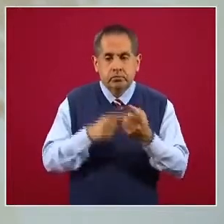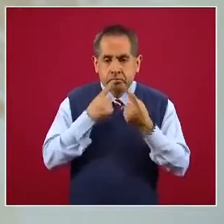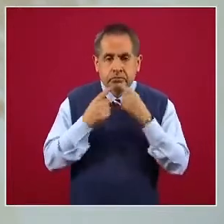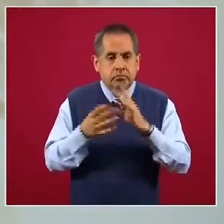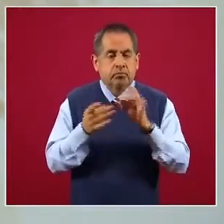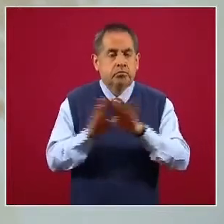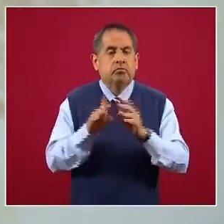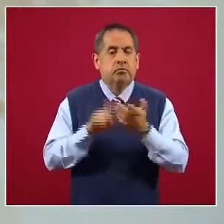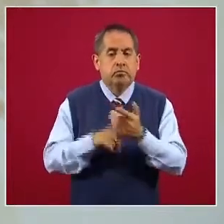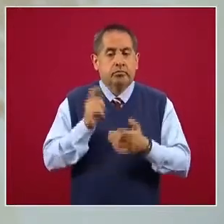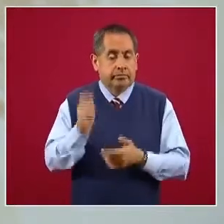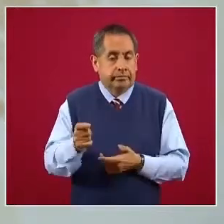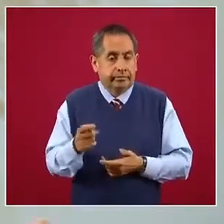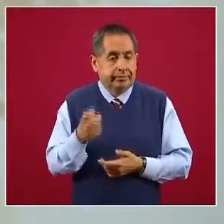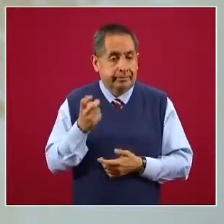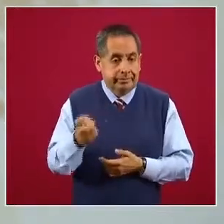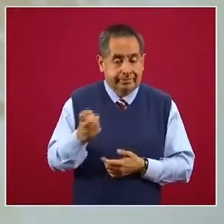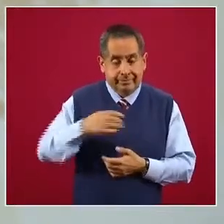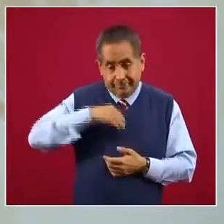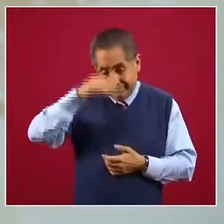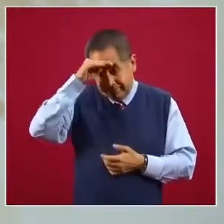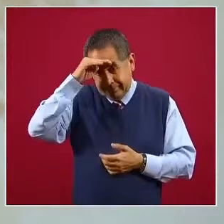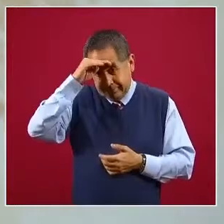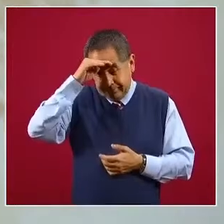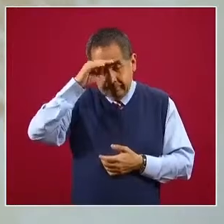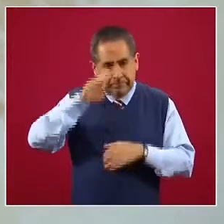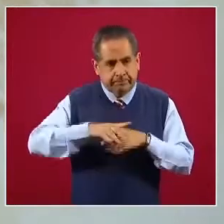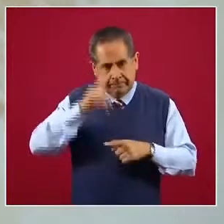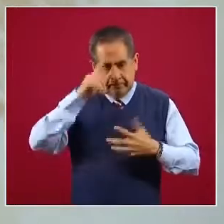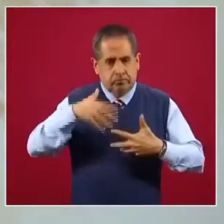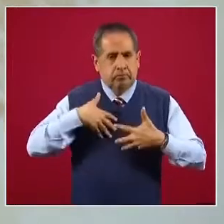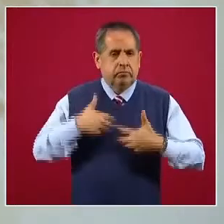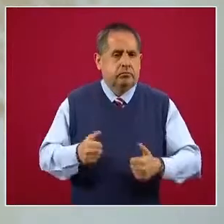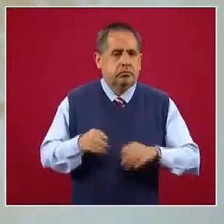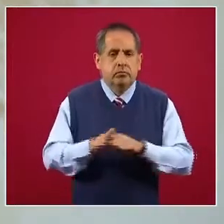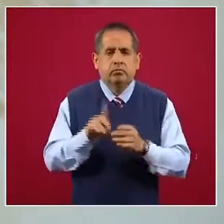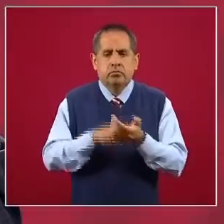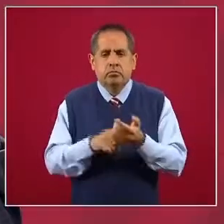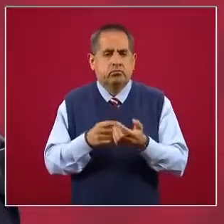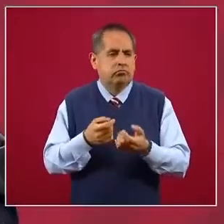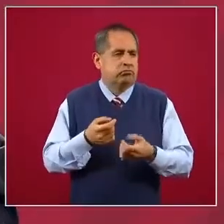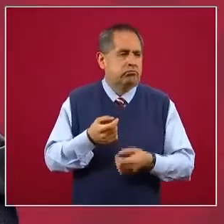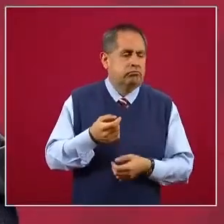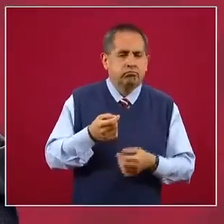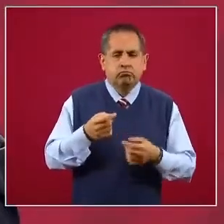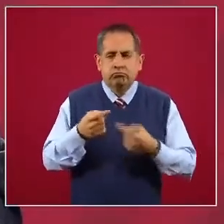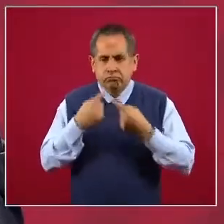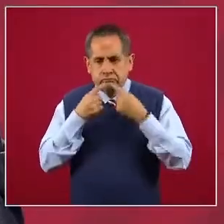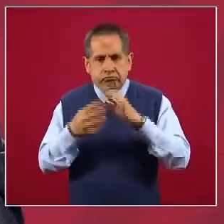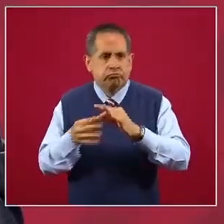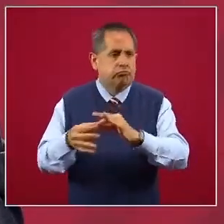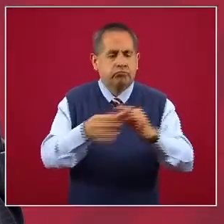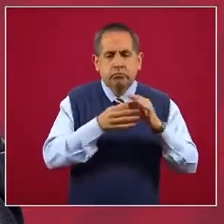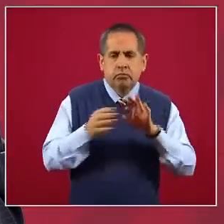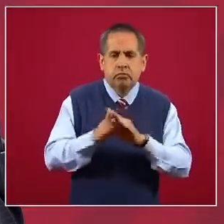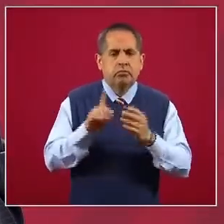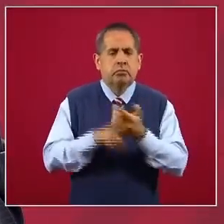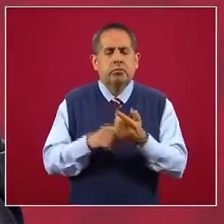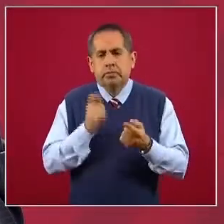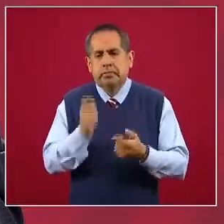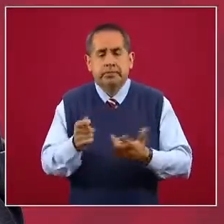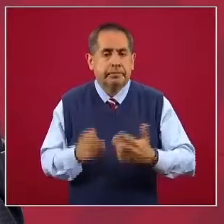tengamos conciencia de que así se vive de una manera madura como sociedad, un problema que nos atañe a